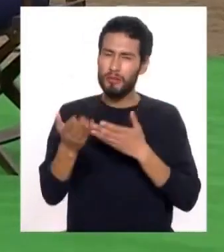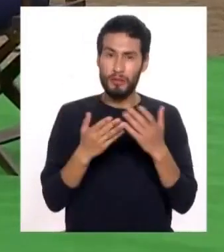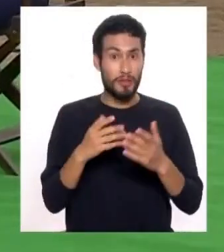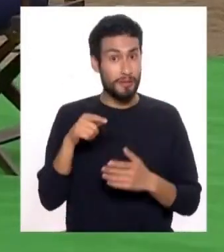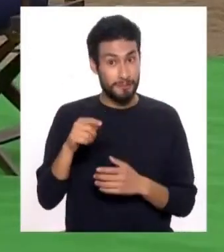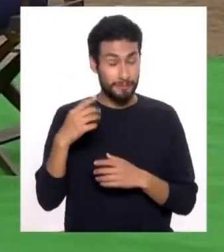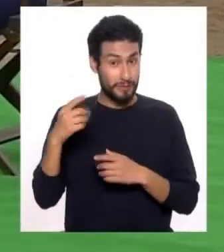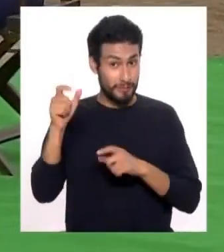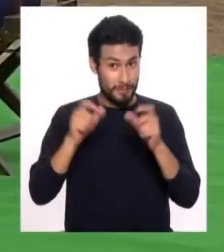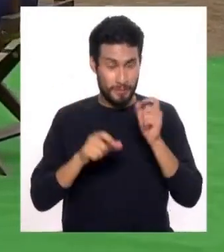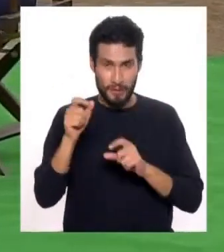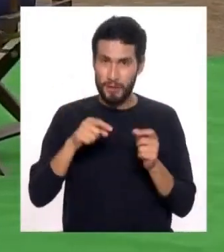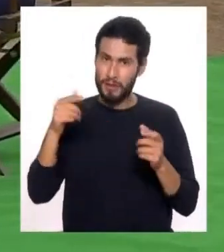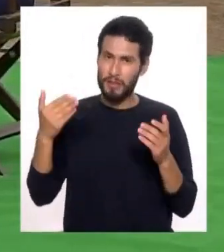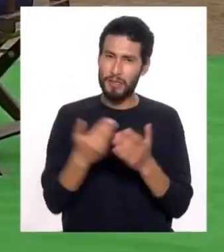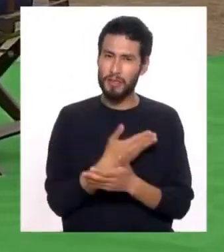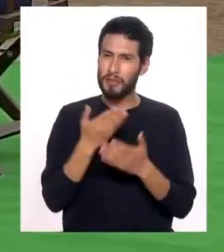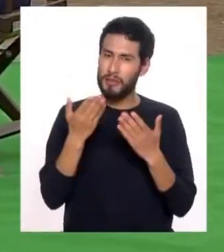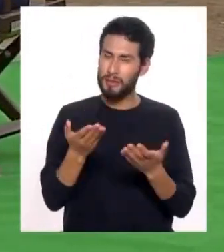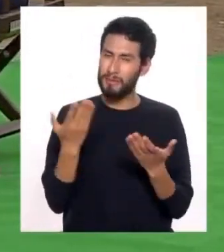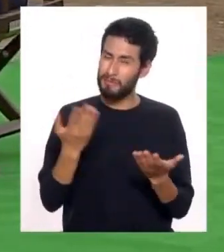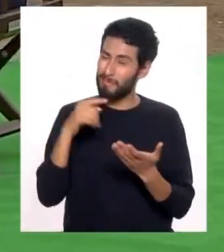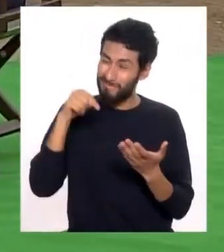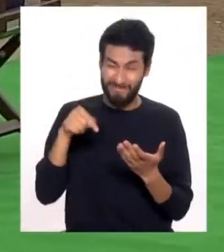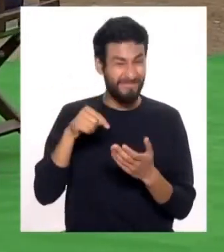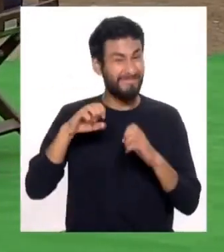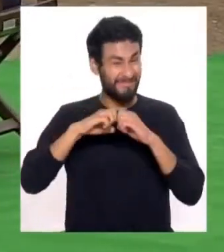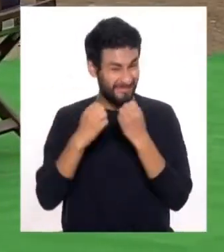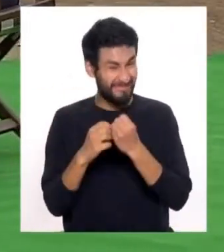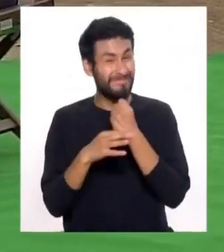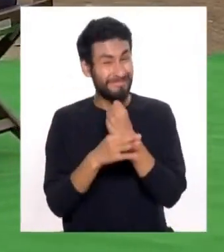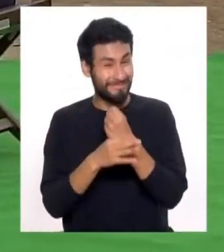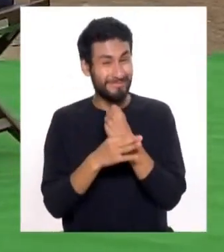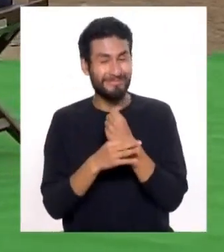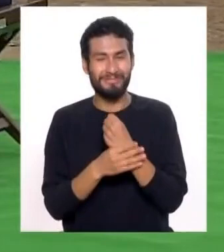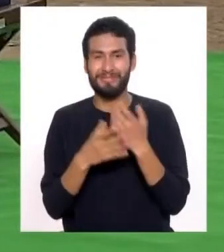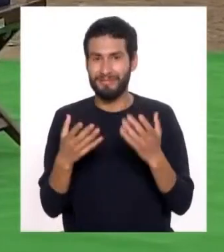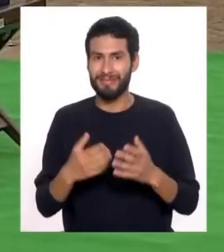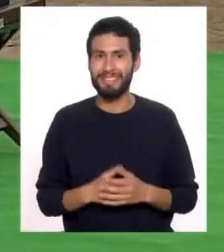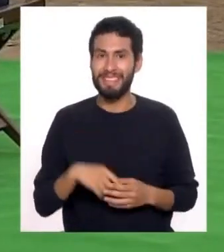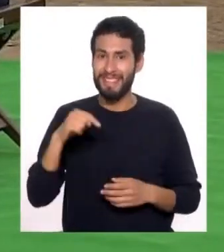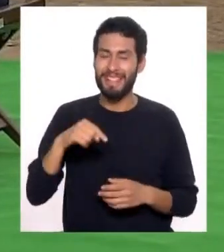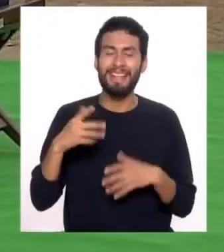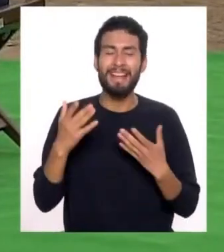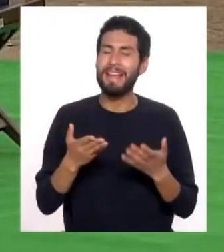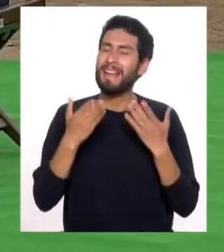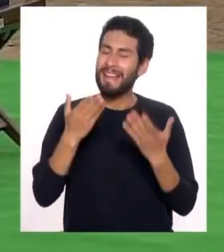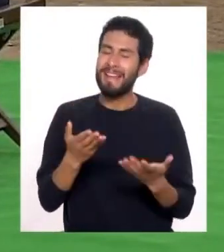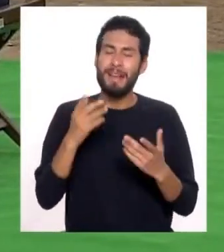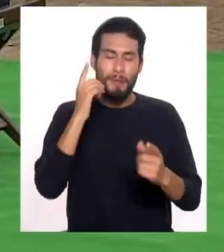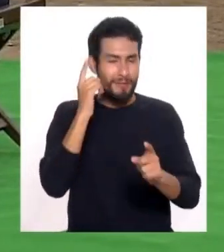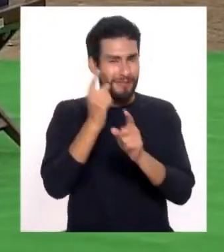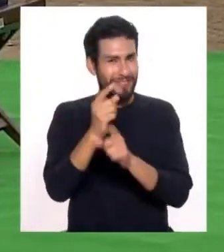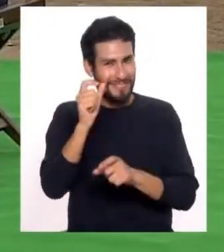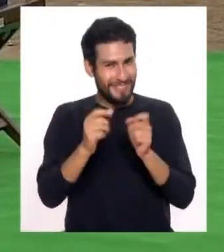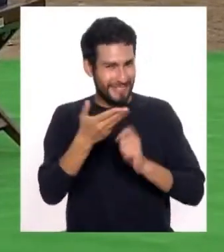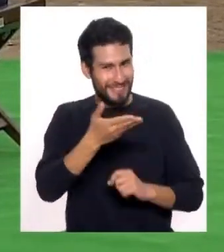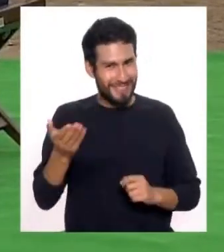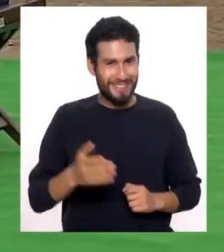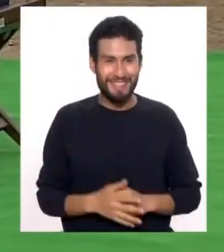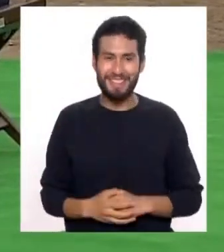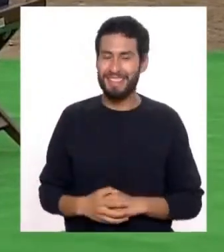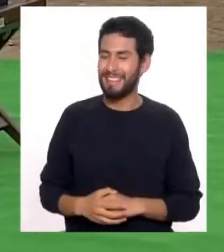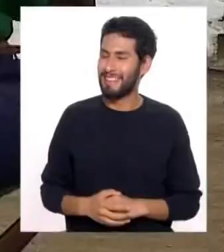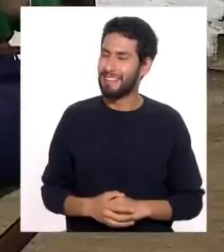la población en esta nueva etapa de Cuerpo Médico, que realmente quiere ir al encuentro de todos, ¿no? Al encuentro de